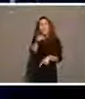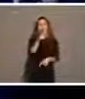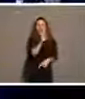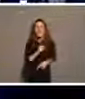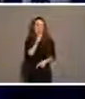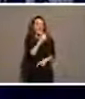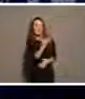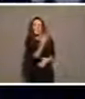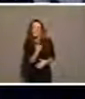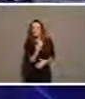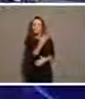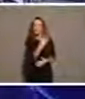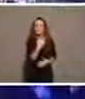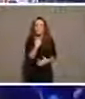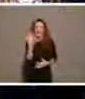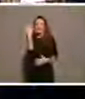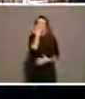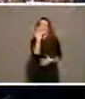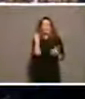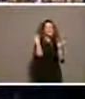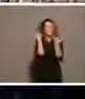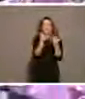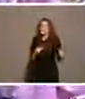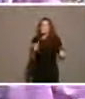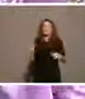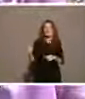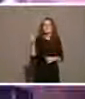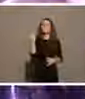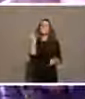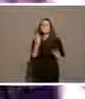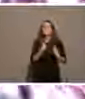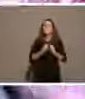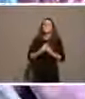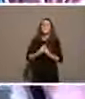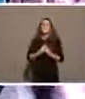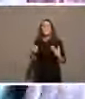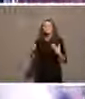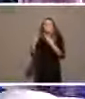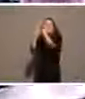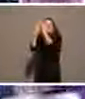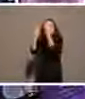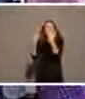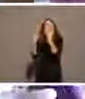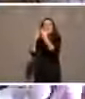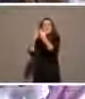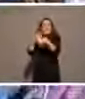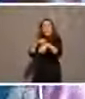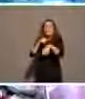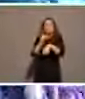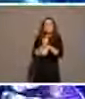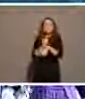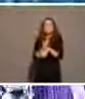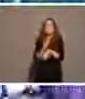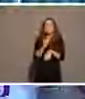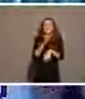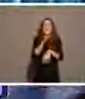que vivas conmigo la fiesta más grande. Brindo por unos minutos mi mayor tributo a